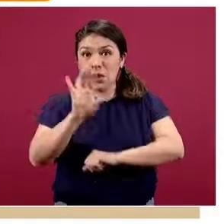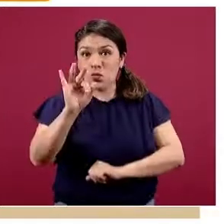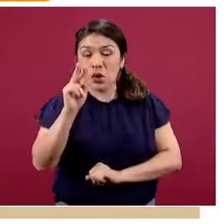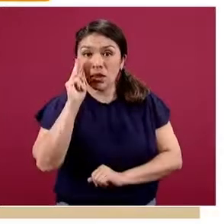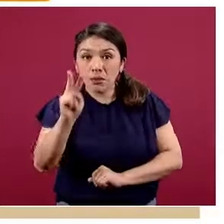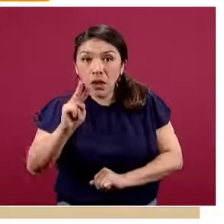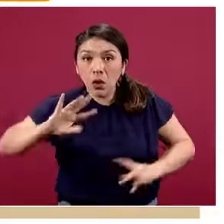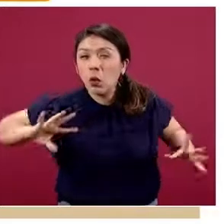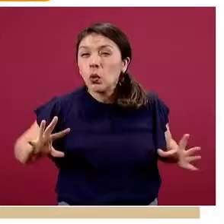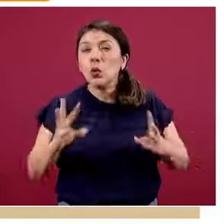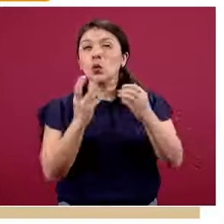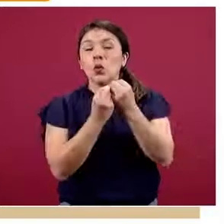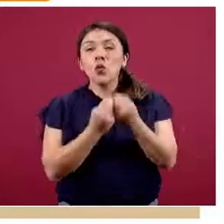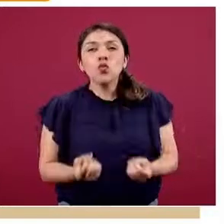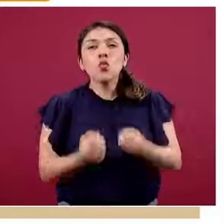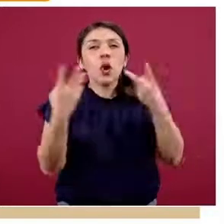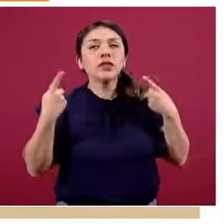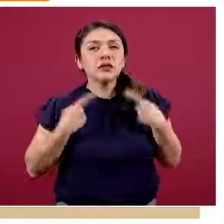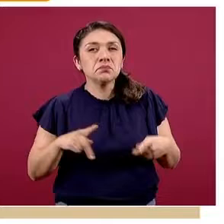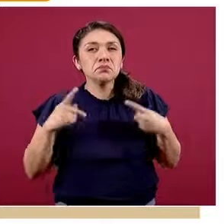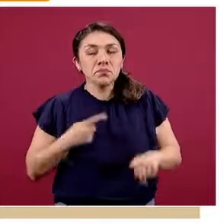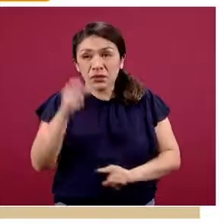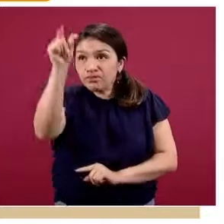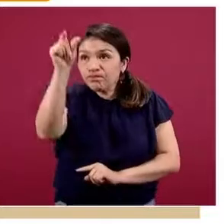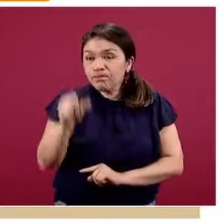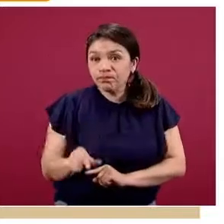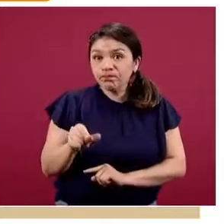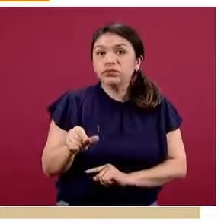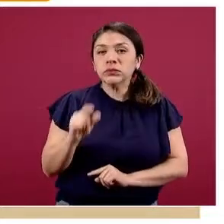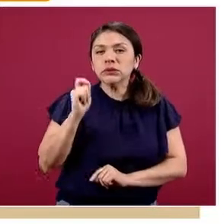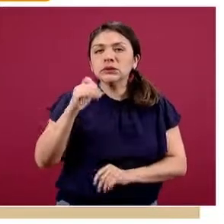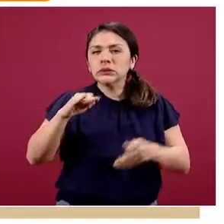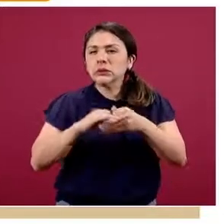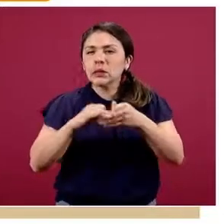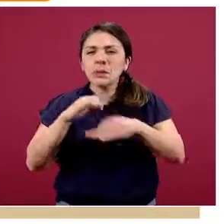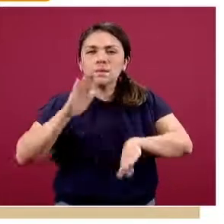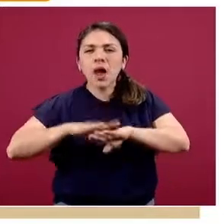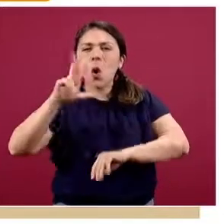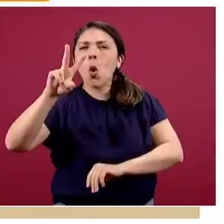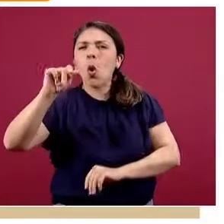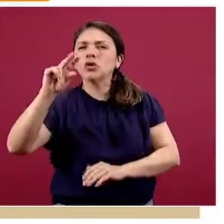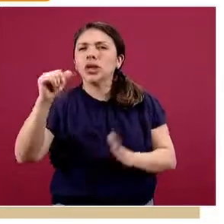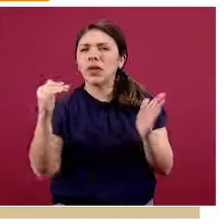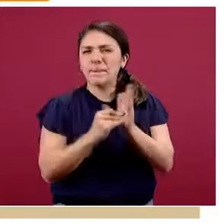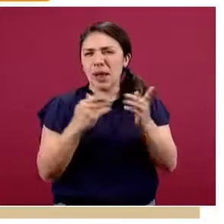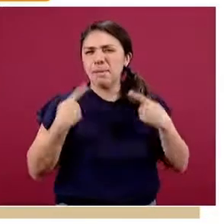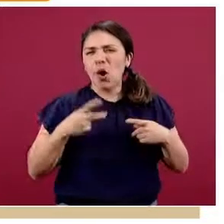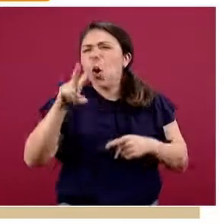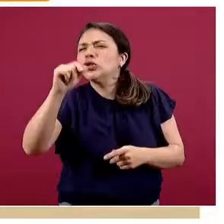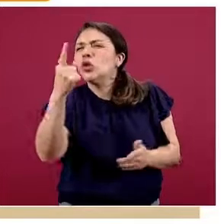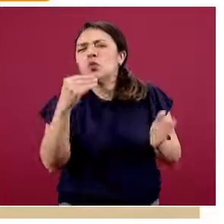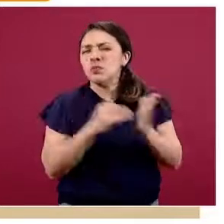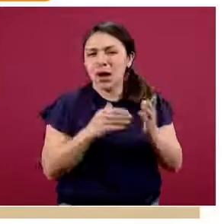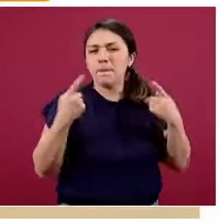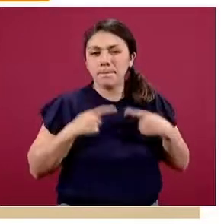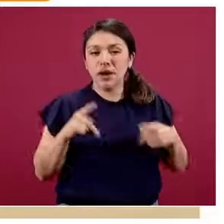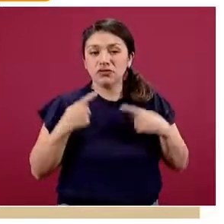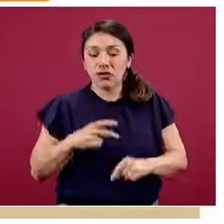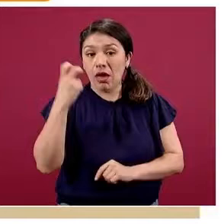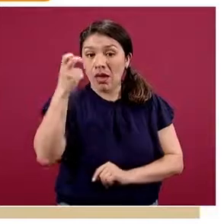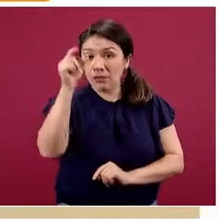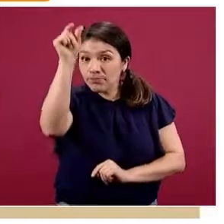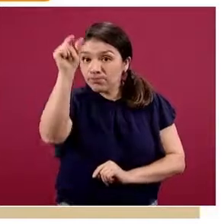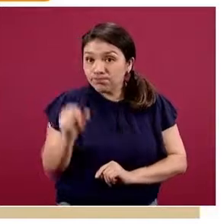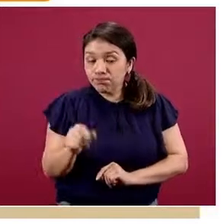en la totalidad de las personas que están ahí representadas, un poco más de 80,000, prácticamente 81,000, esta